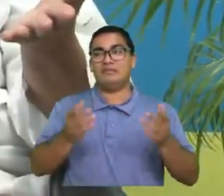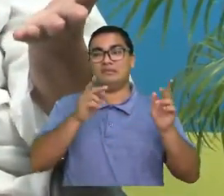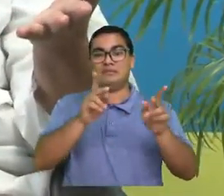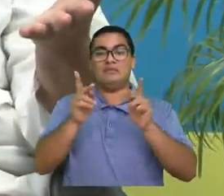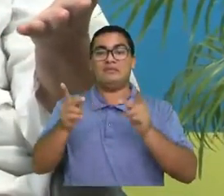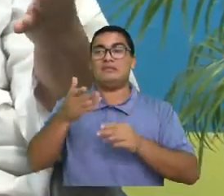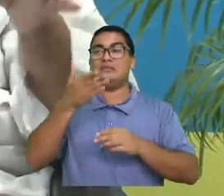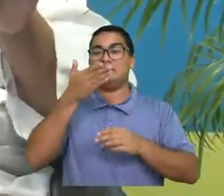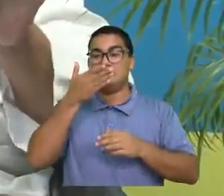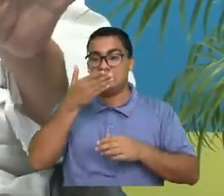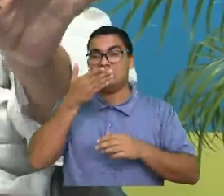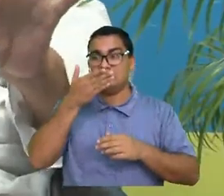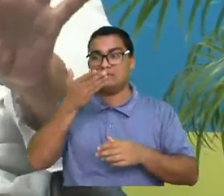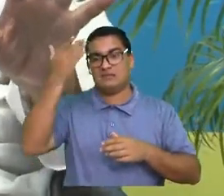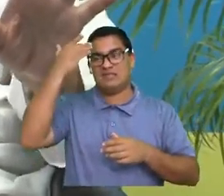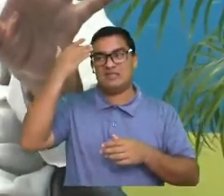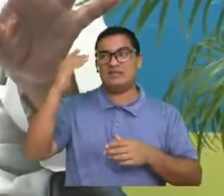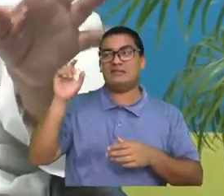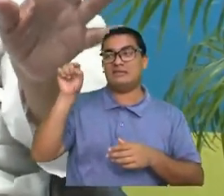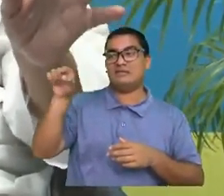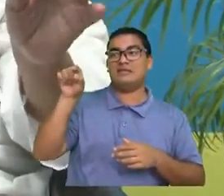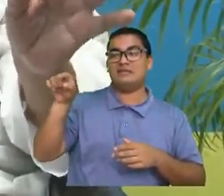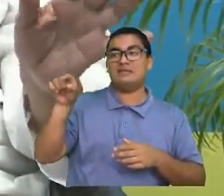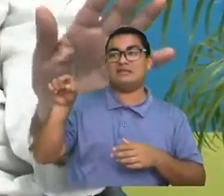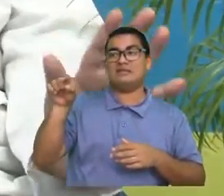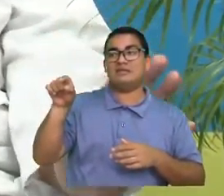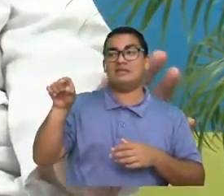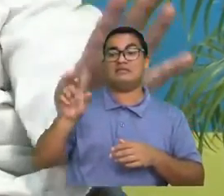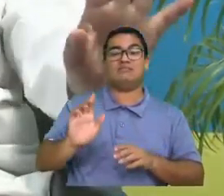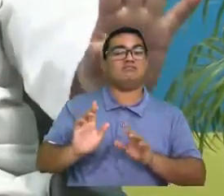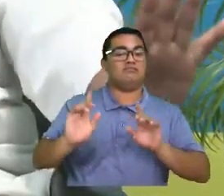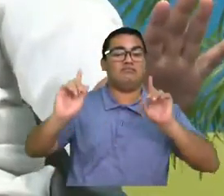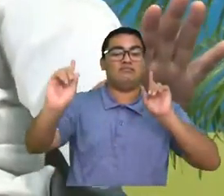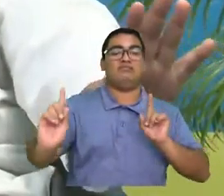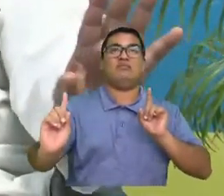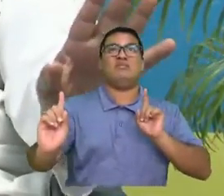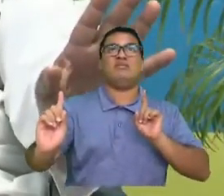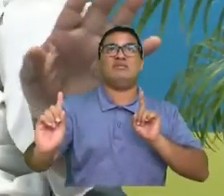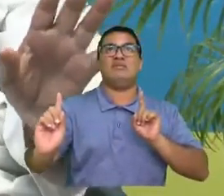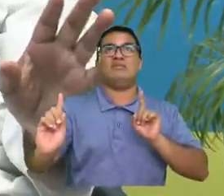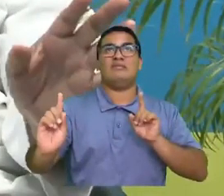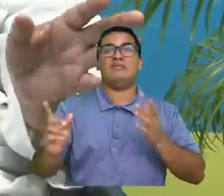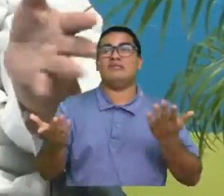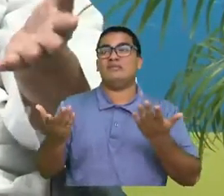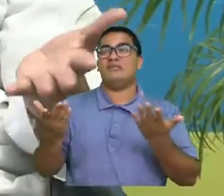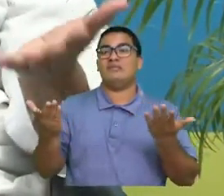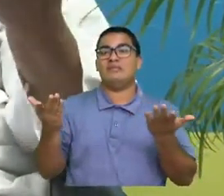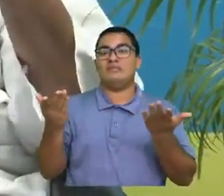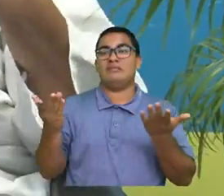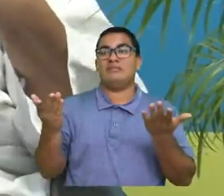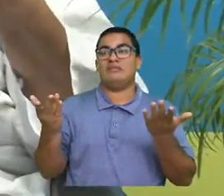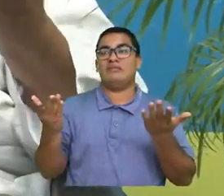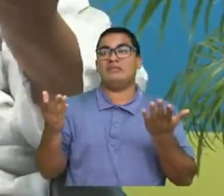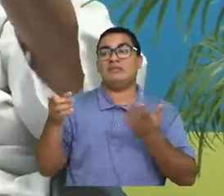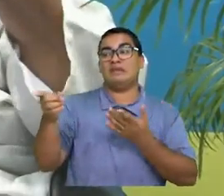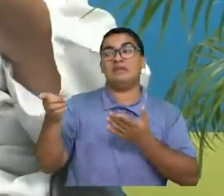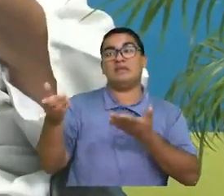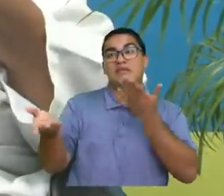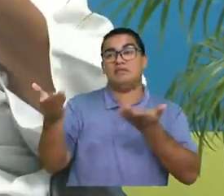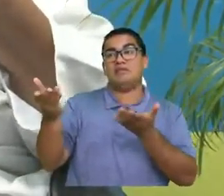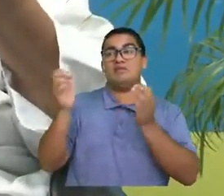gripe y hace que mantenerme un poquito alejadita, mantener mi distancia entre esa persona, porque esa persona pues